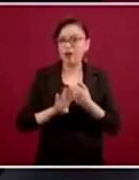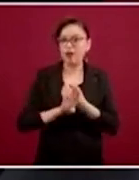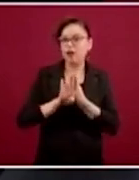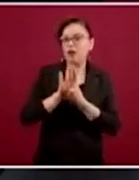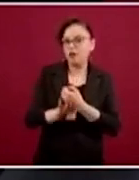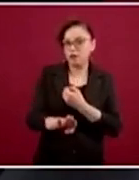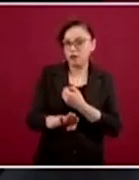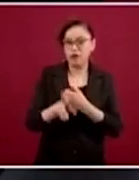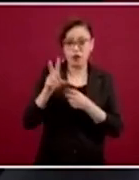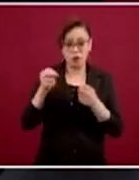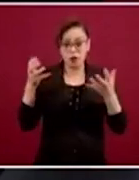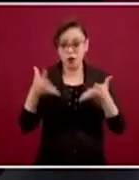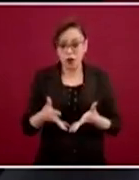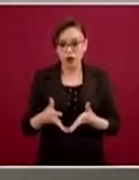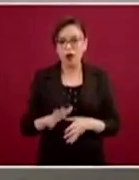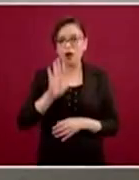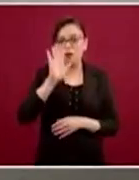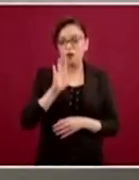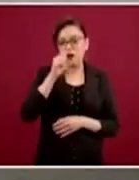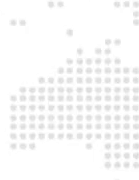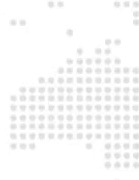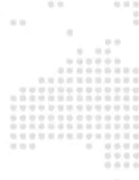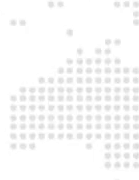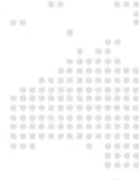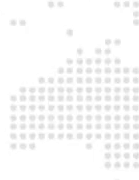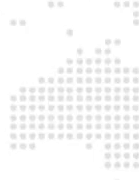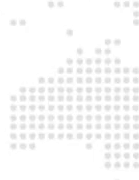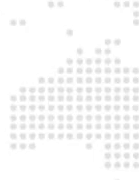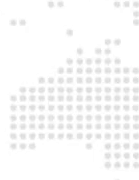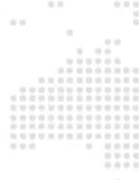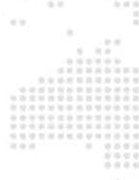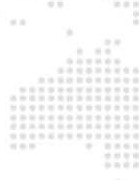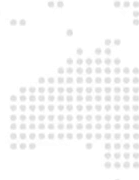a los pacientes muchísimas gracias